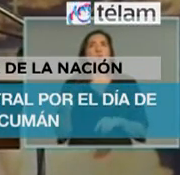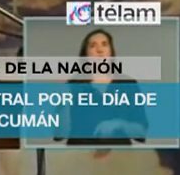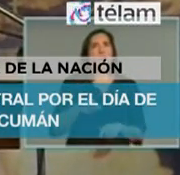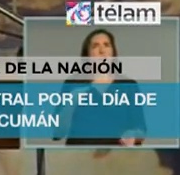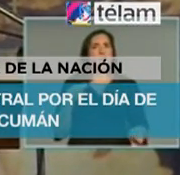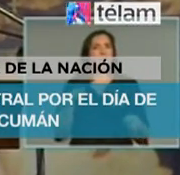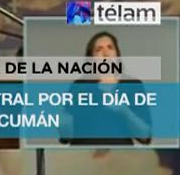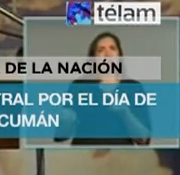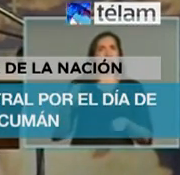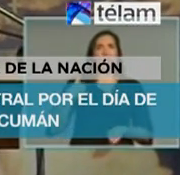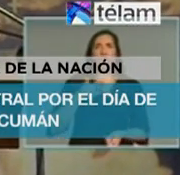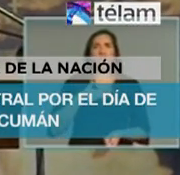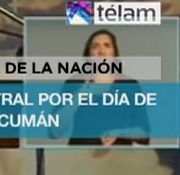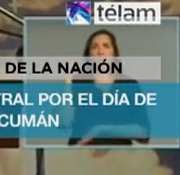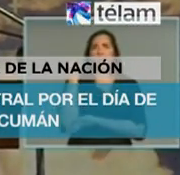nuestra economía,